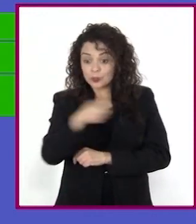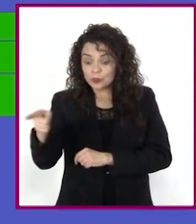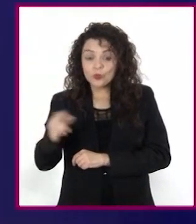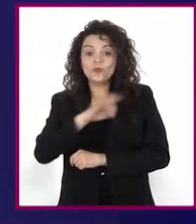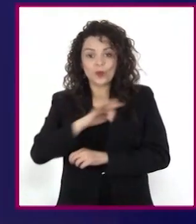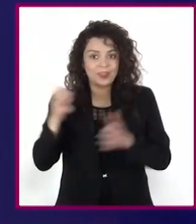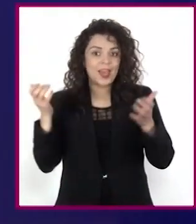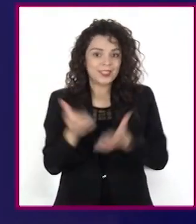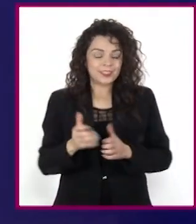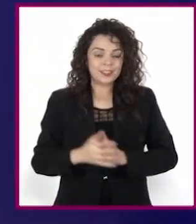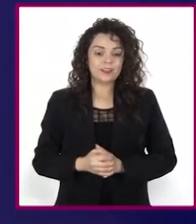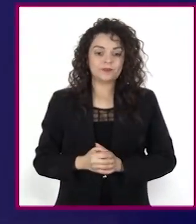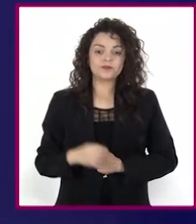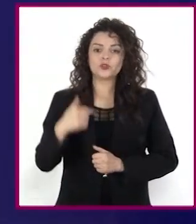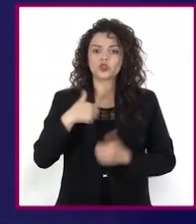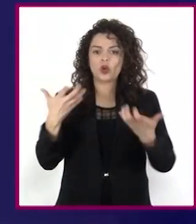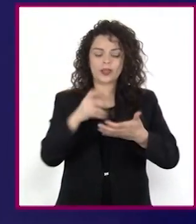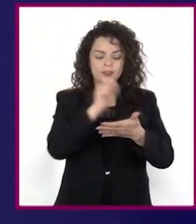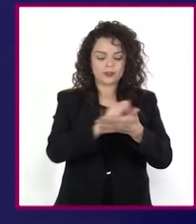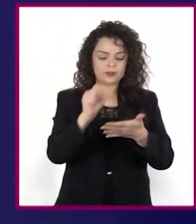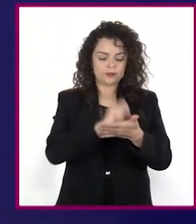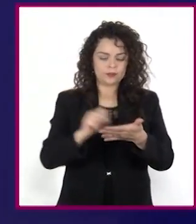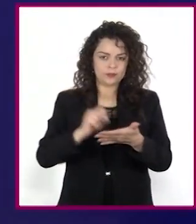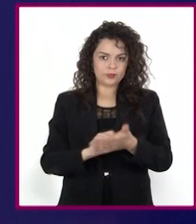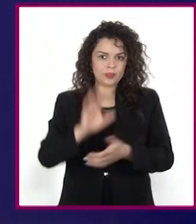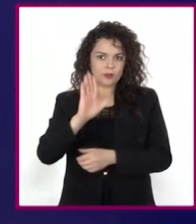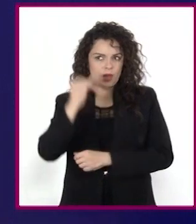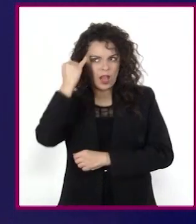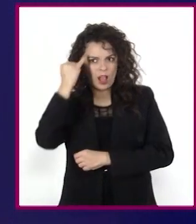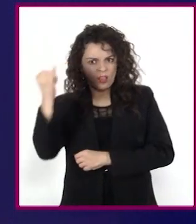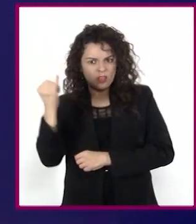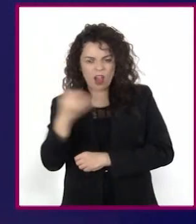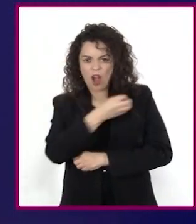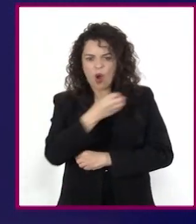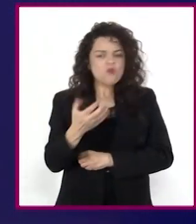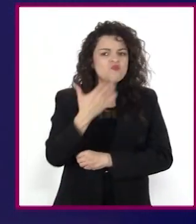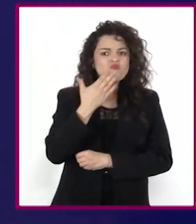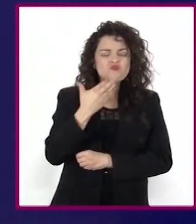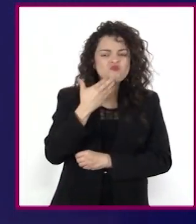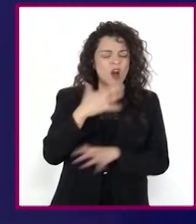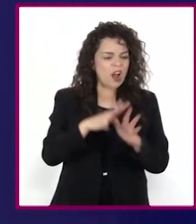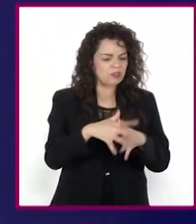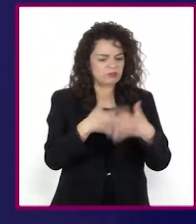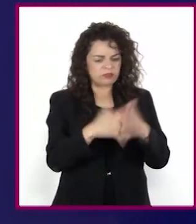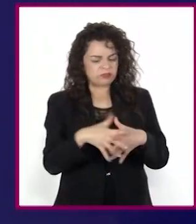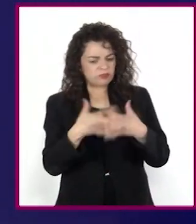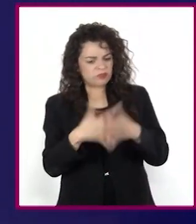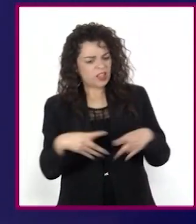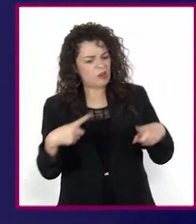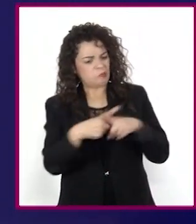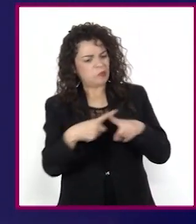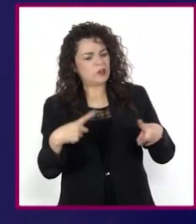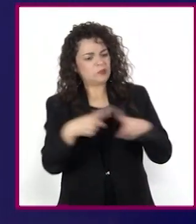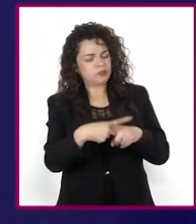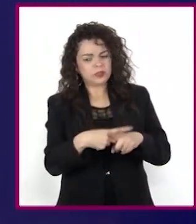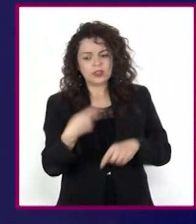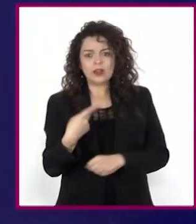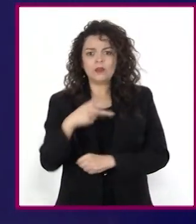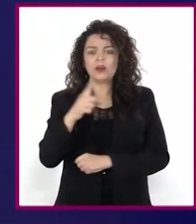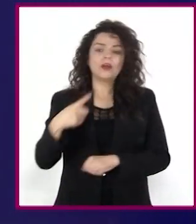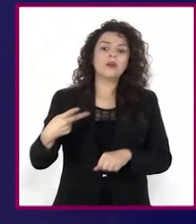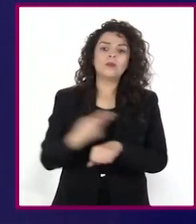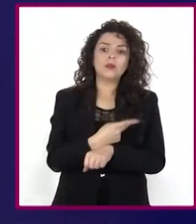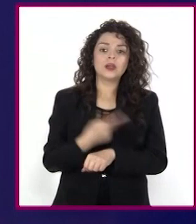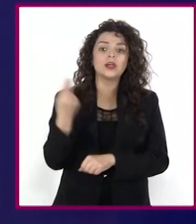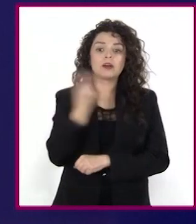realizar. Escribí un texto en el que parece que las ideas están desorganizadas y son incoherentes, pero lo que pasa es que hay que